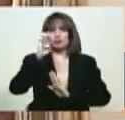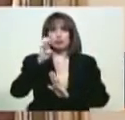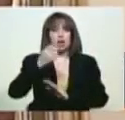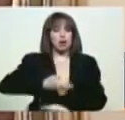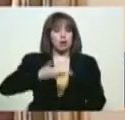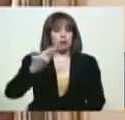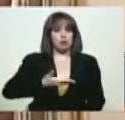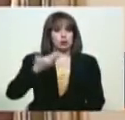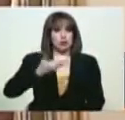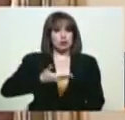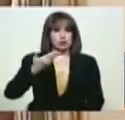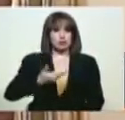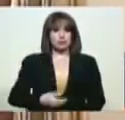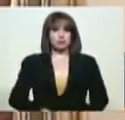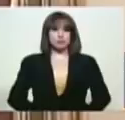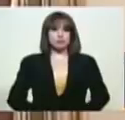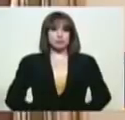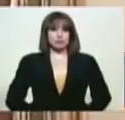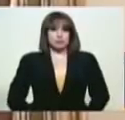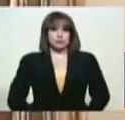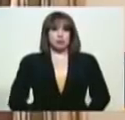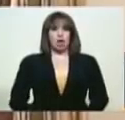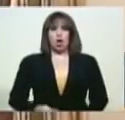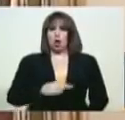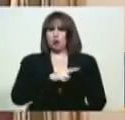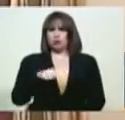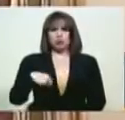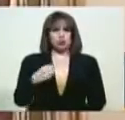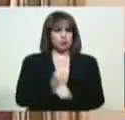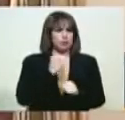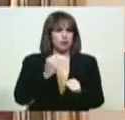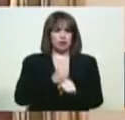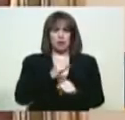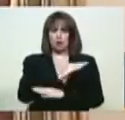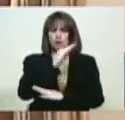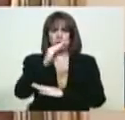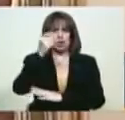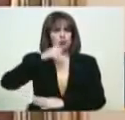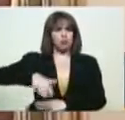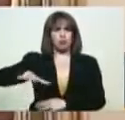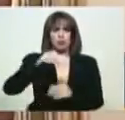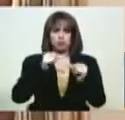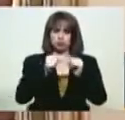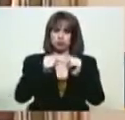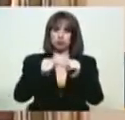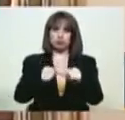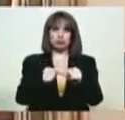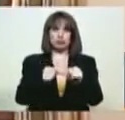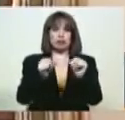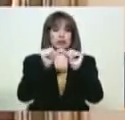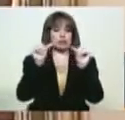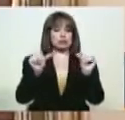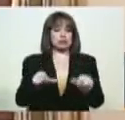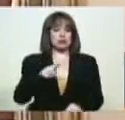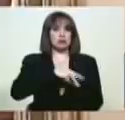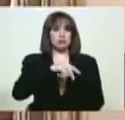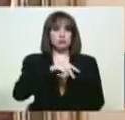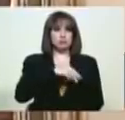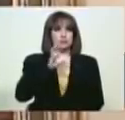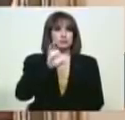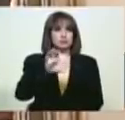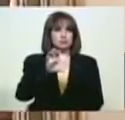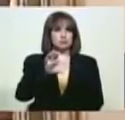importante. Nosotros vamos a seguir con la política de protección a través del sistema del carnet de la